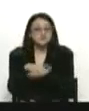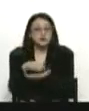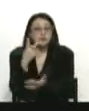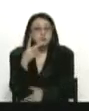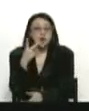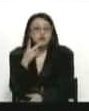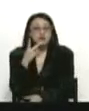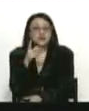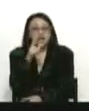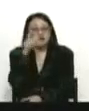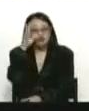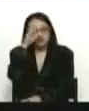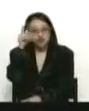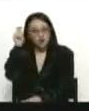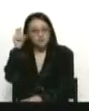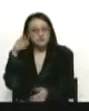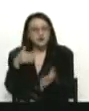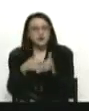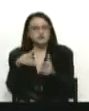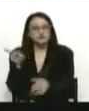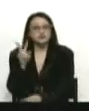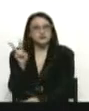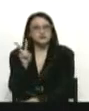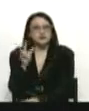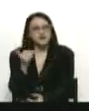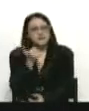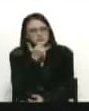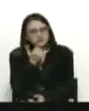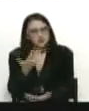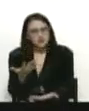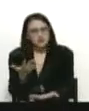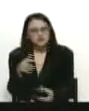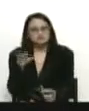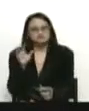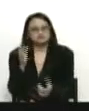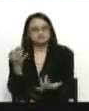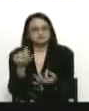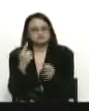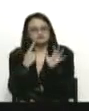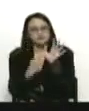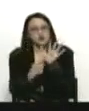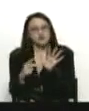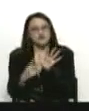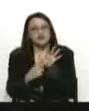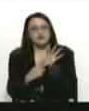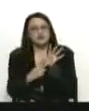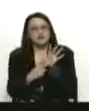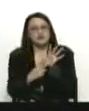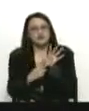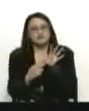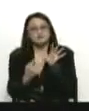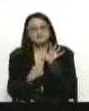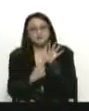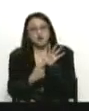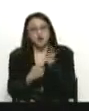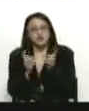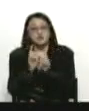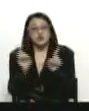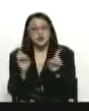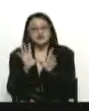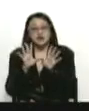de Trump contra Venezuela. ¿Y qué pasó? Se impuso la verdad, se impuso la democracia, la